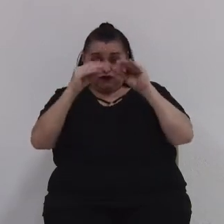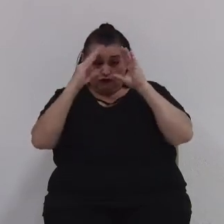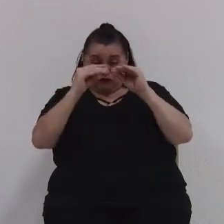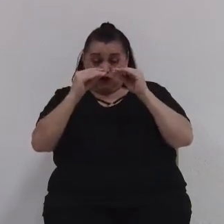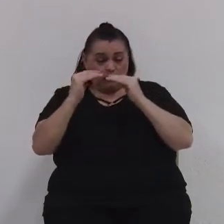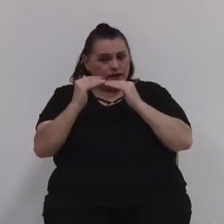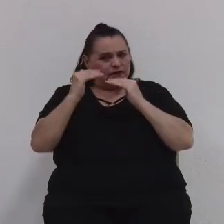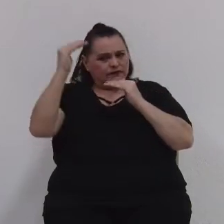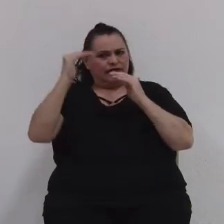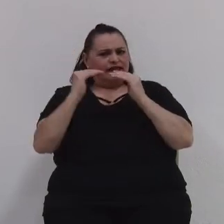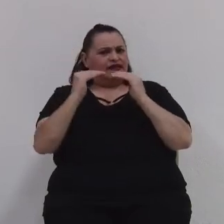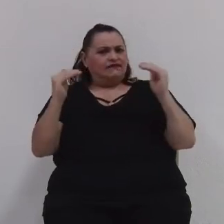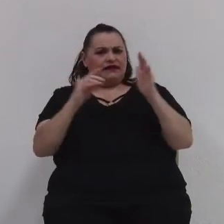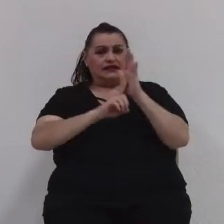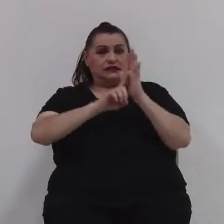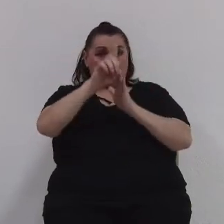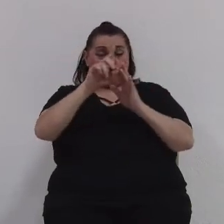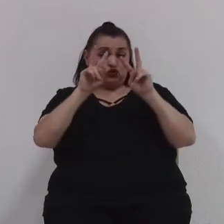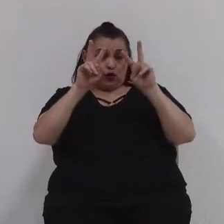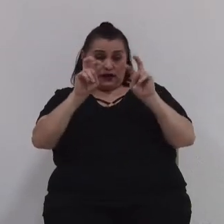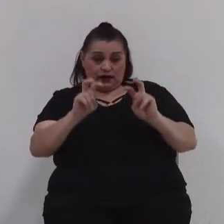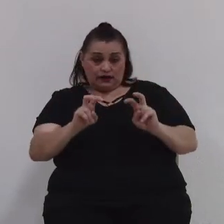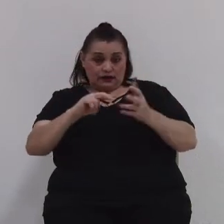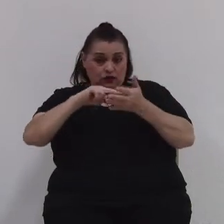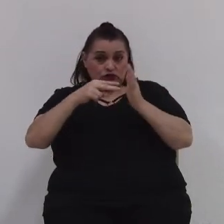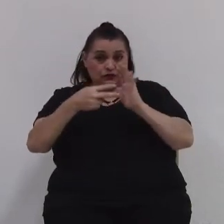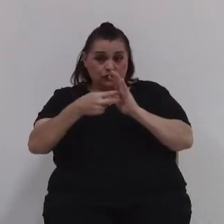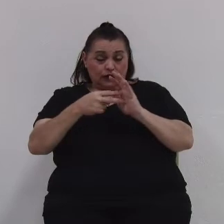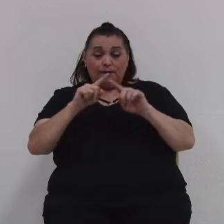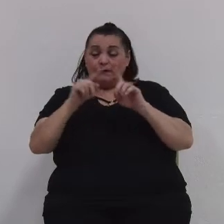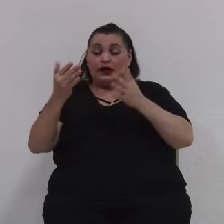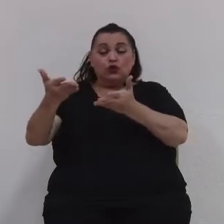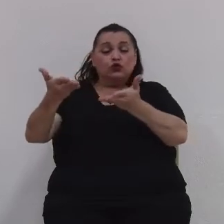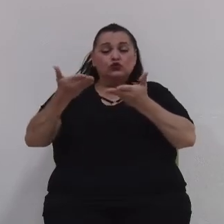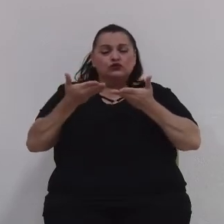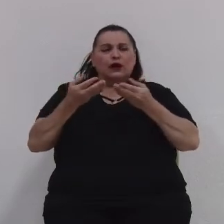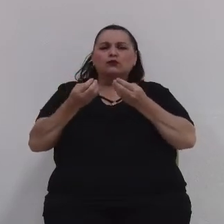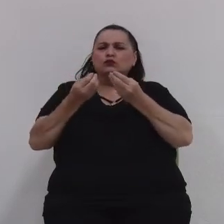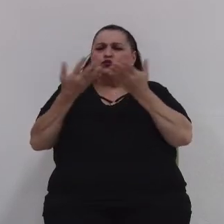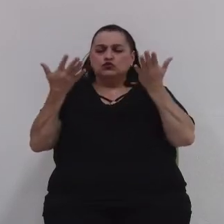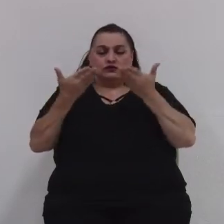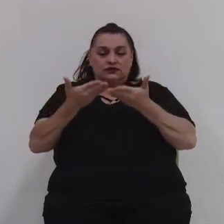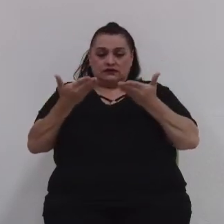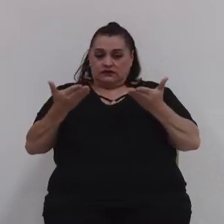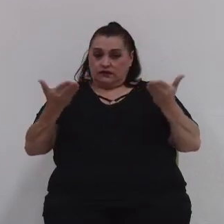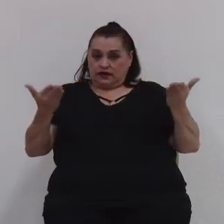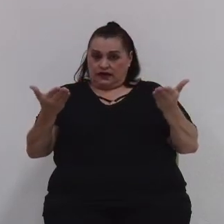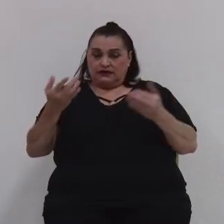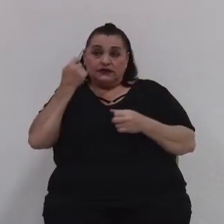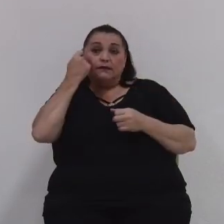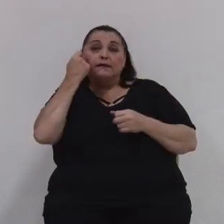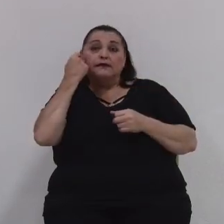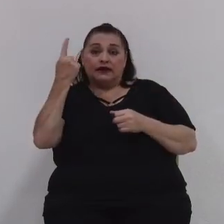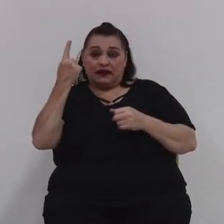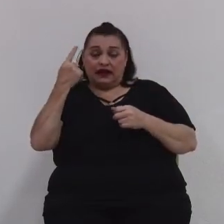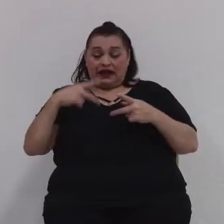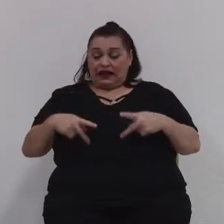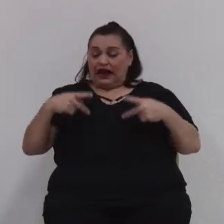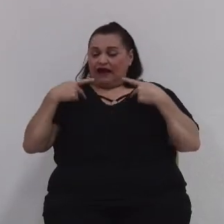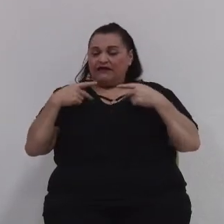elevado nivel de desarrollo analítico y conceptual, pero que brinda muchísimas herramientas para comprender la vida